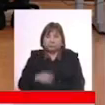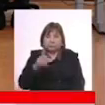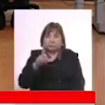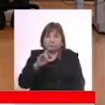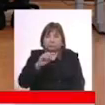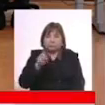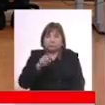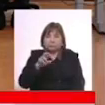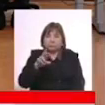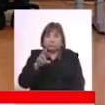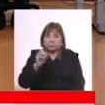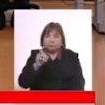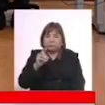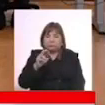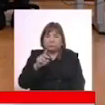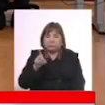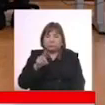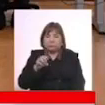Ruiz Rodríguez.